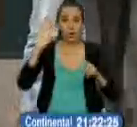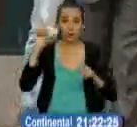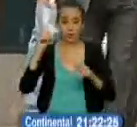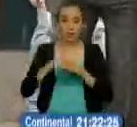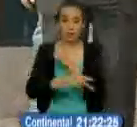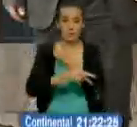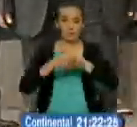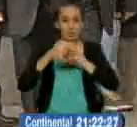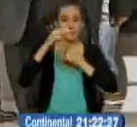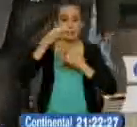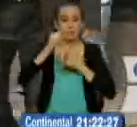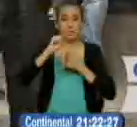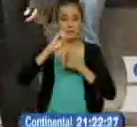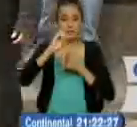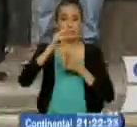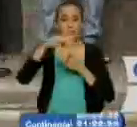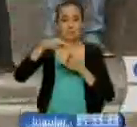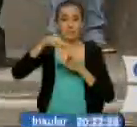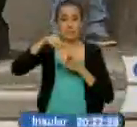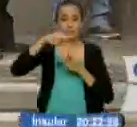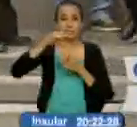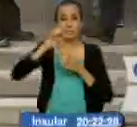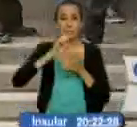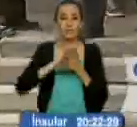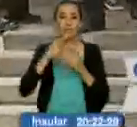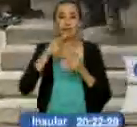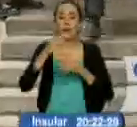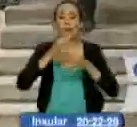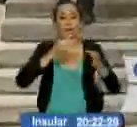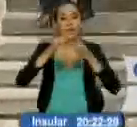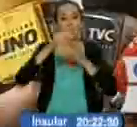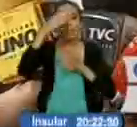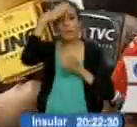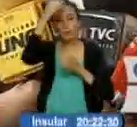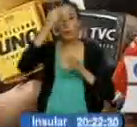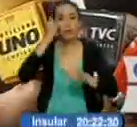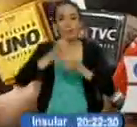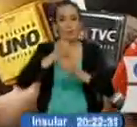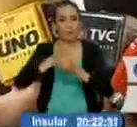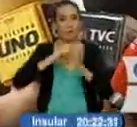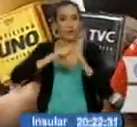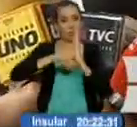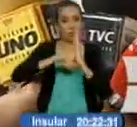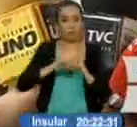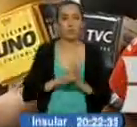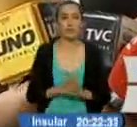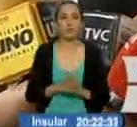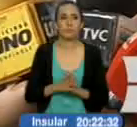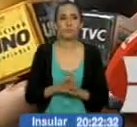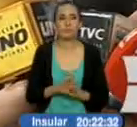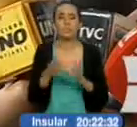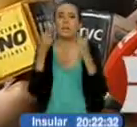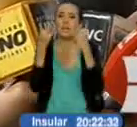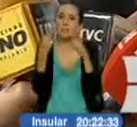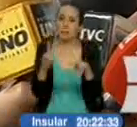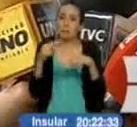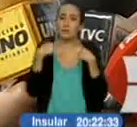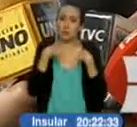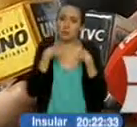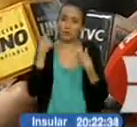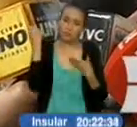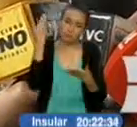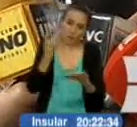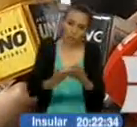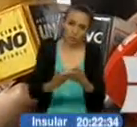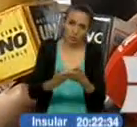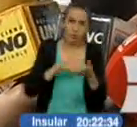el vicepresidente Jorge Glass dijo lo siguiente respecto al trabajo de Contraloría. También he acudido a dar mi declaración